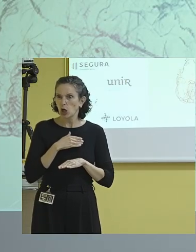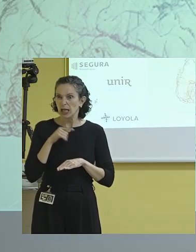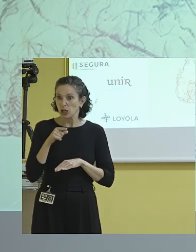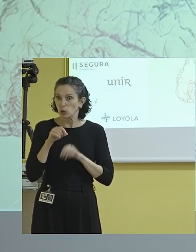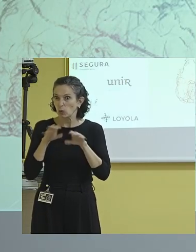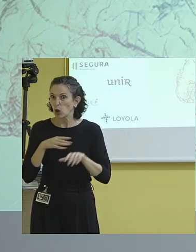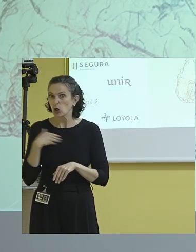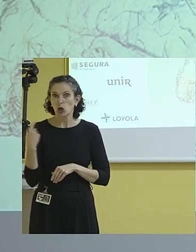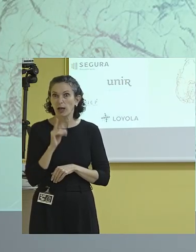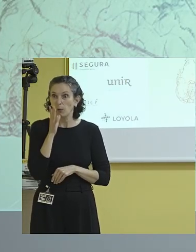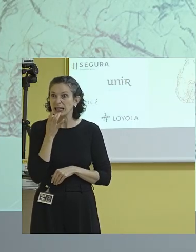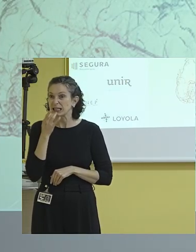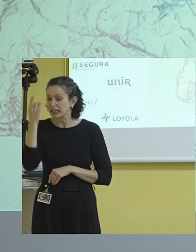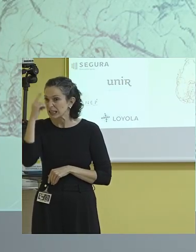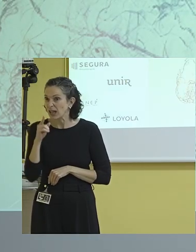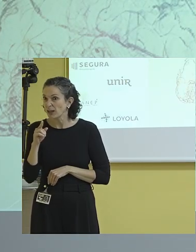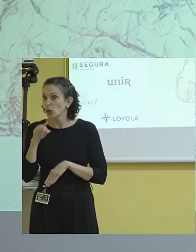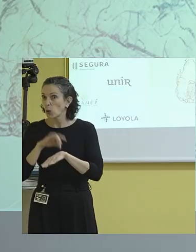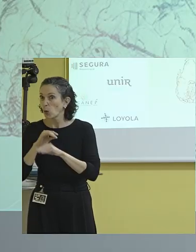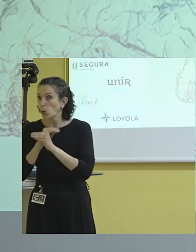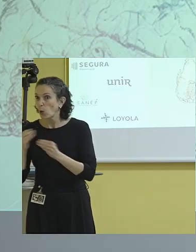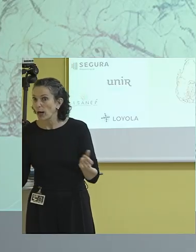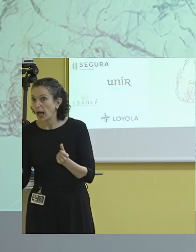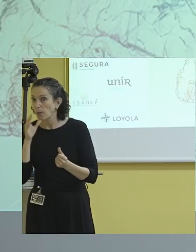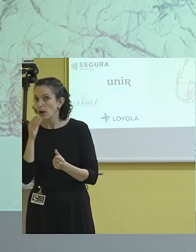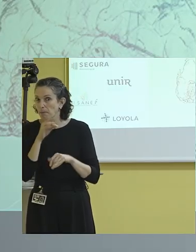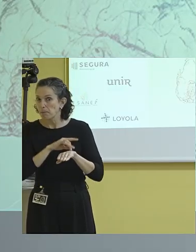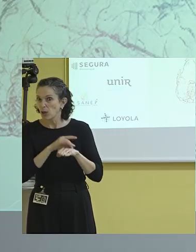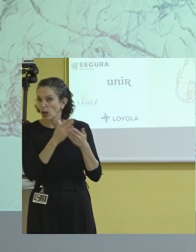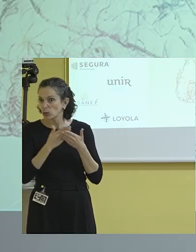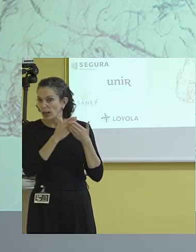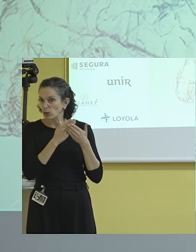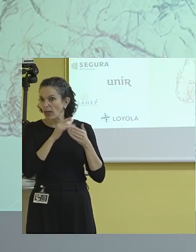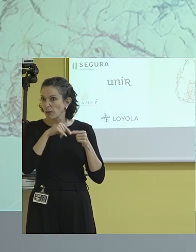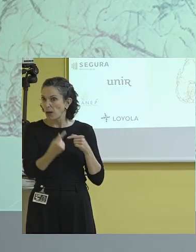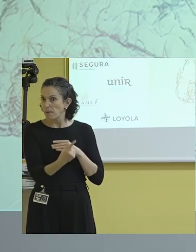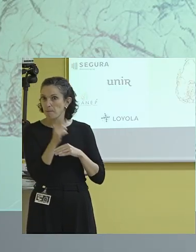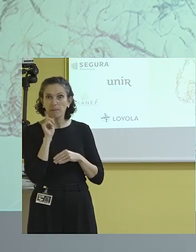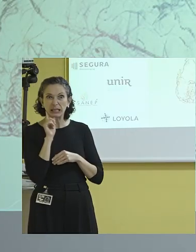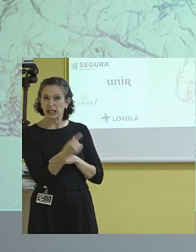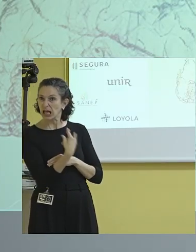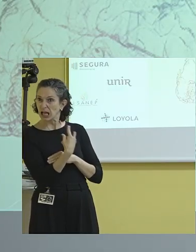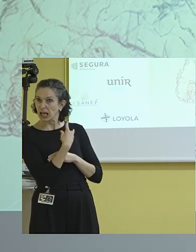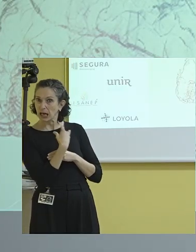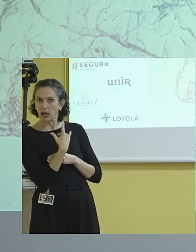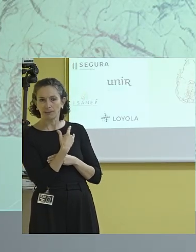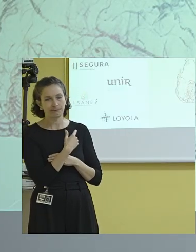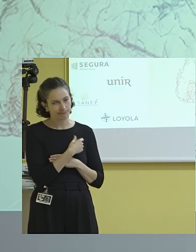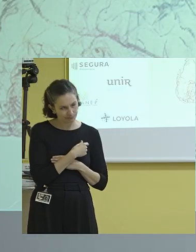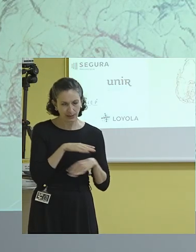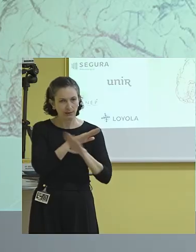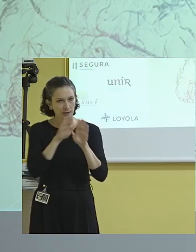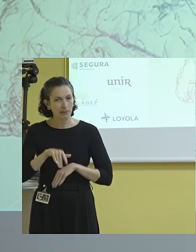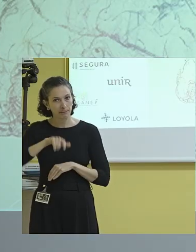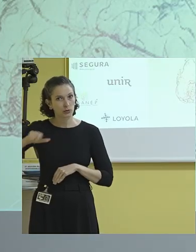curáis. Malditos médicos, tanto estudiar para luego mentirnos. Claro, al final lo que te encuentras es un conjunto de variables que hacen que la